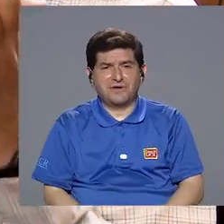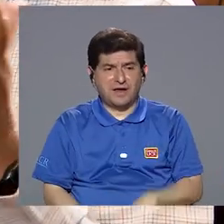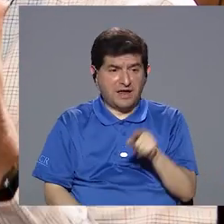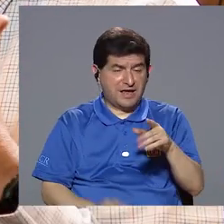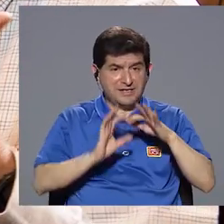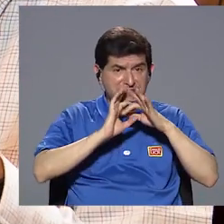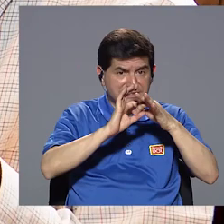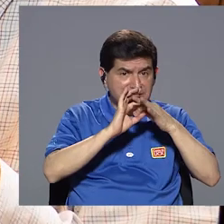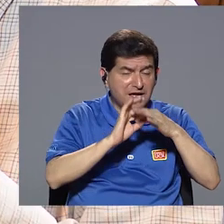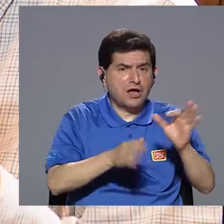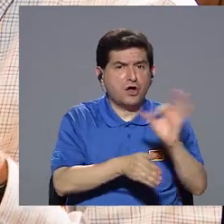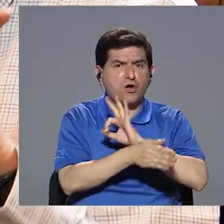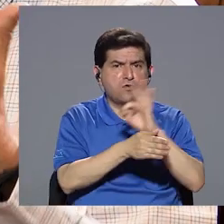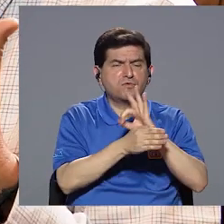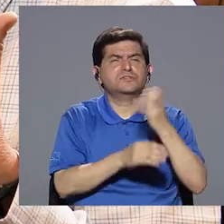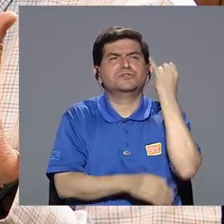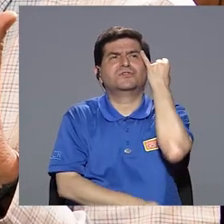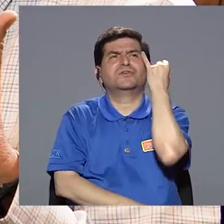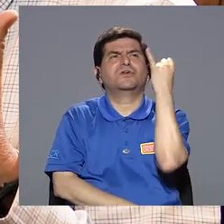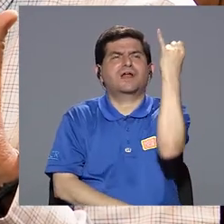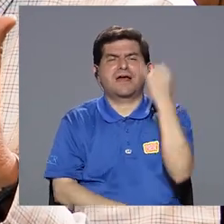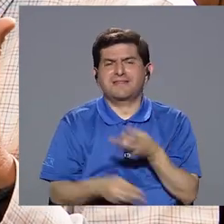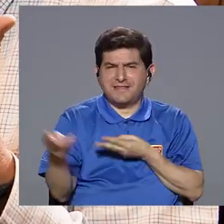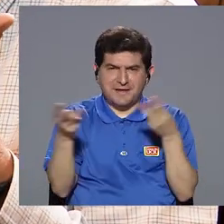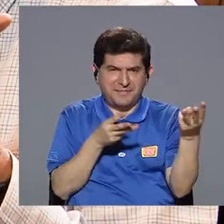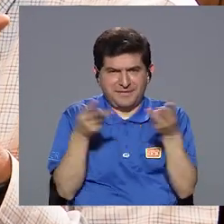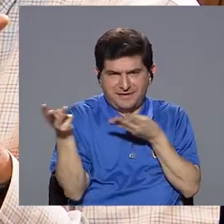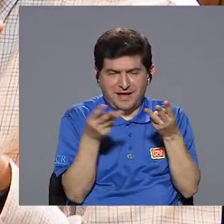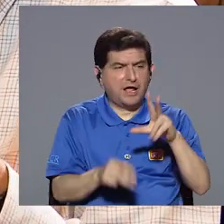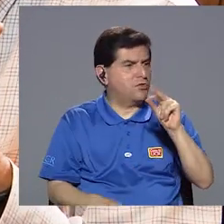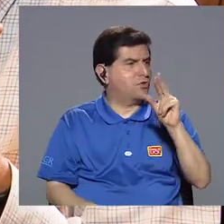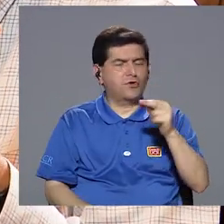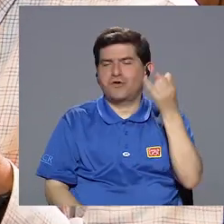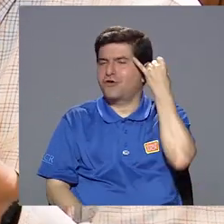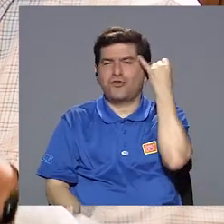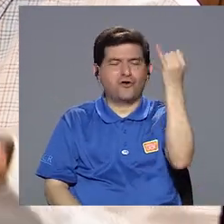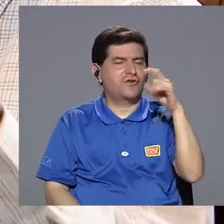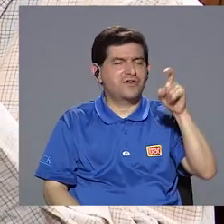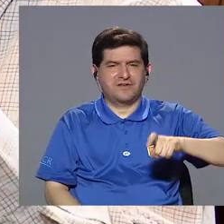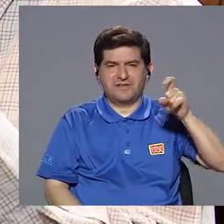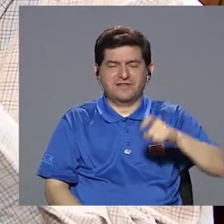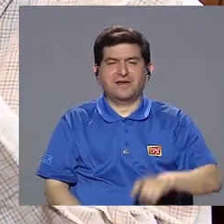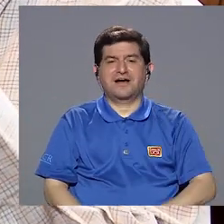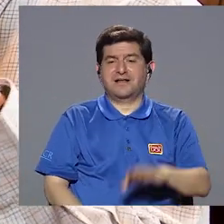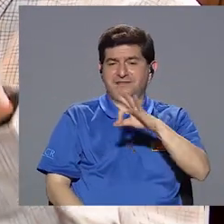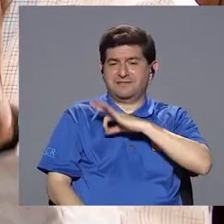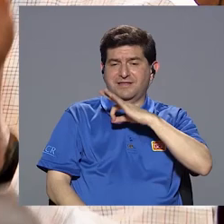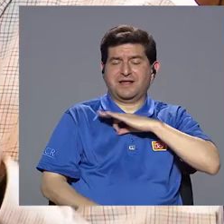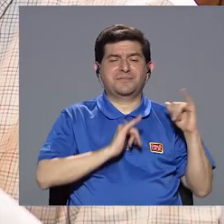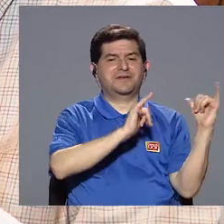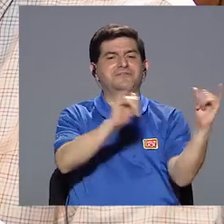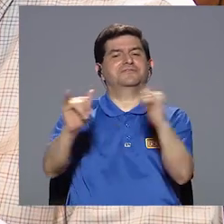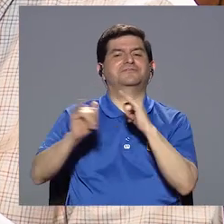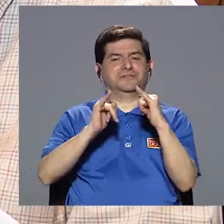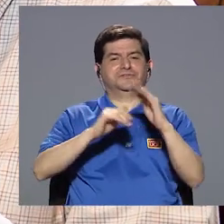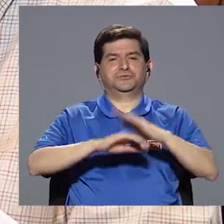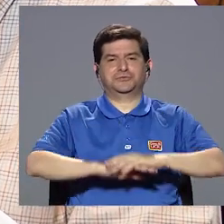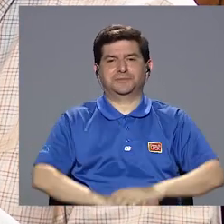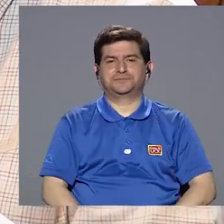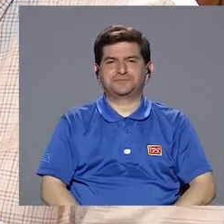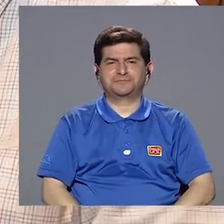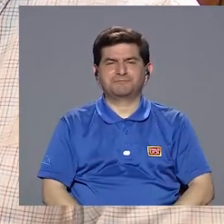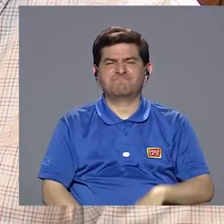es decir que ese vínculo sea un vínculo que funcione bajo la lógica del mercado y no bajo una lógica necesariamente del bien